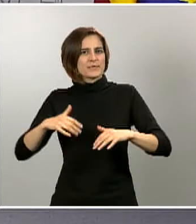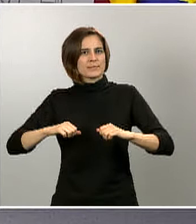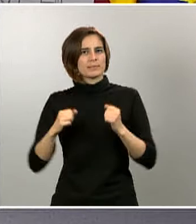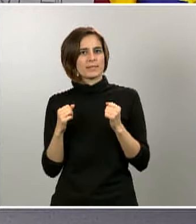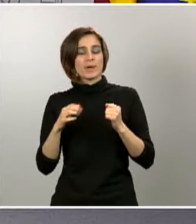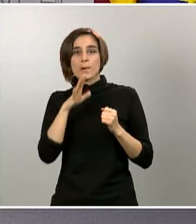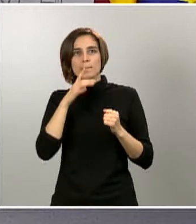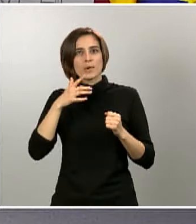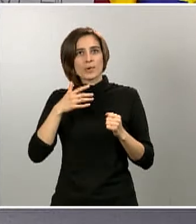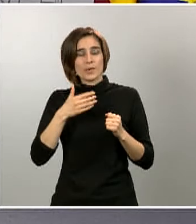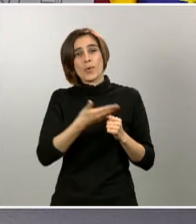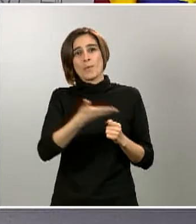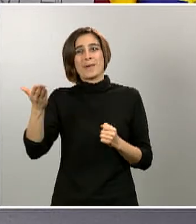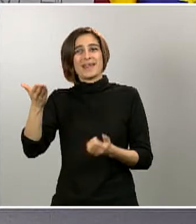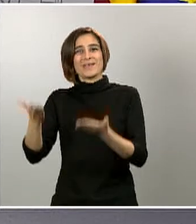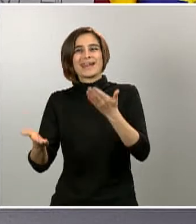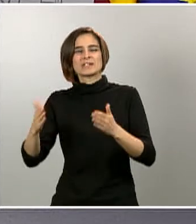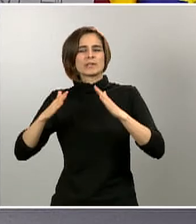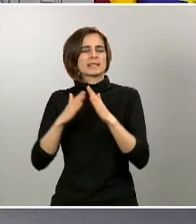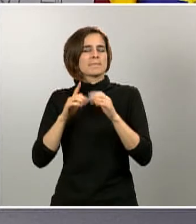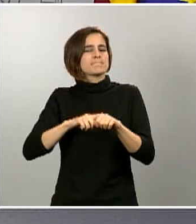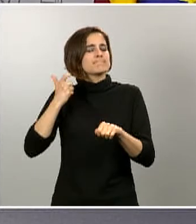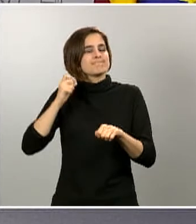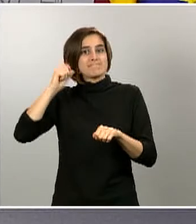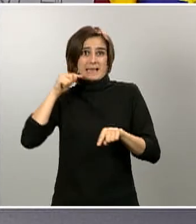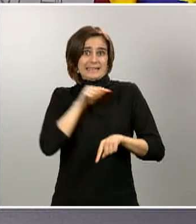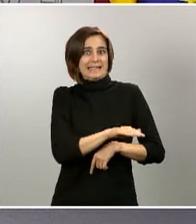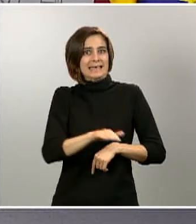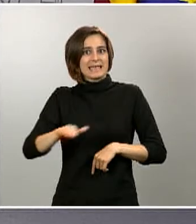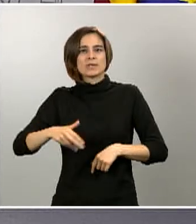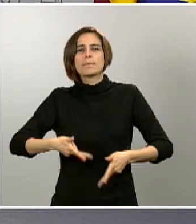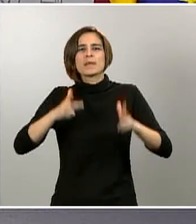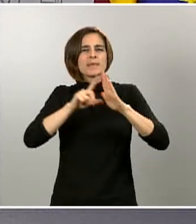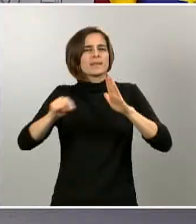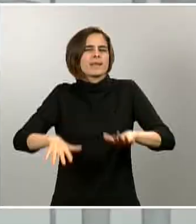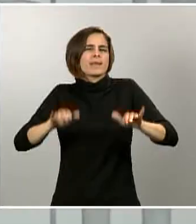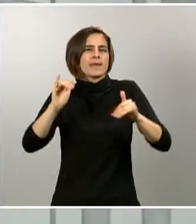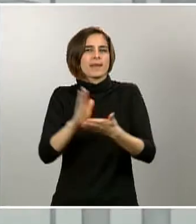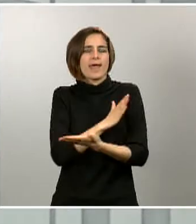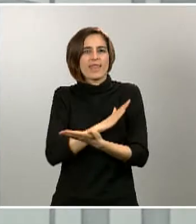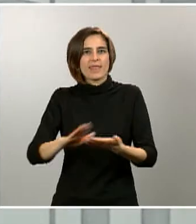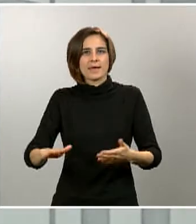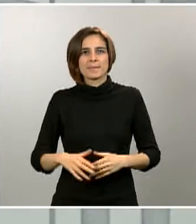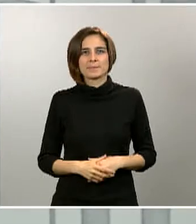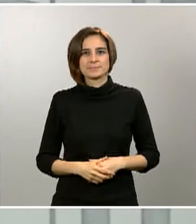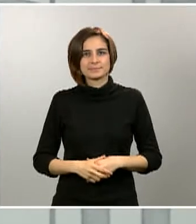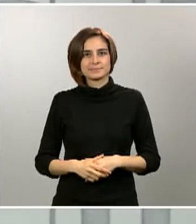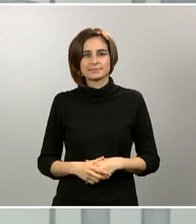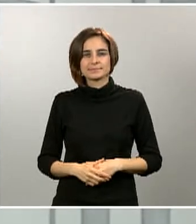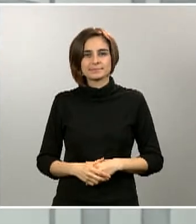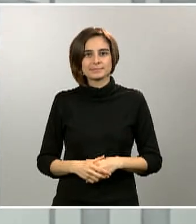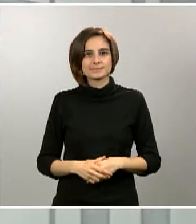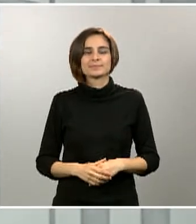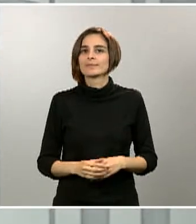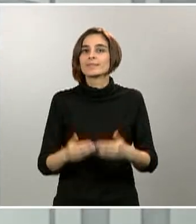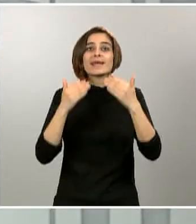encerrados en las casas y a los que no se le permite bajo ningún concepto salir. Gracias. Sí, muchas gracias, May.